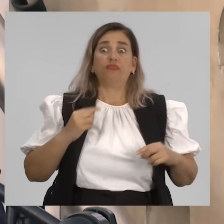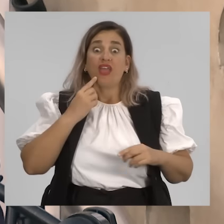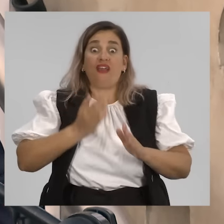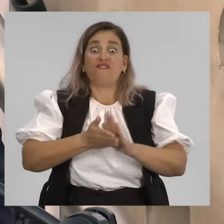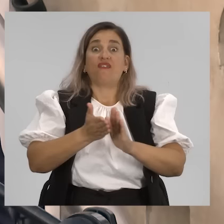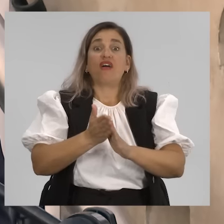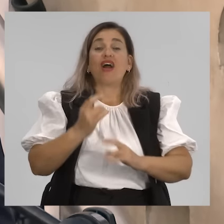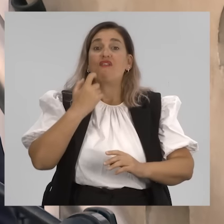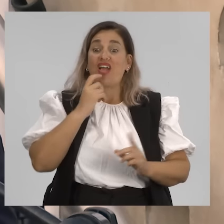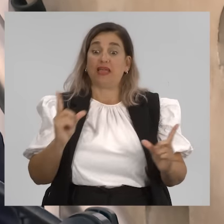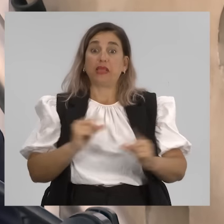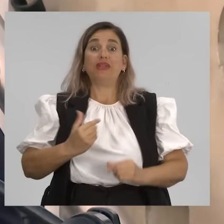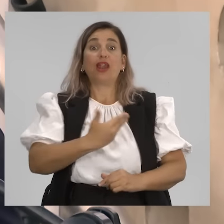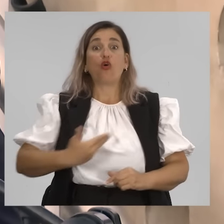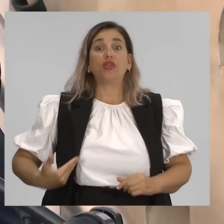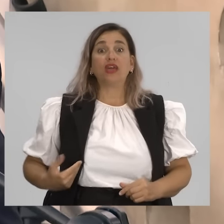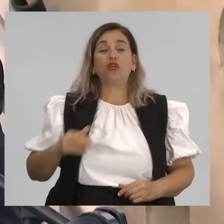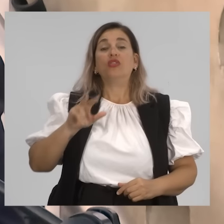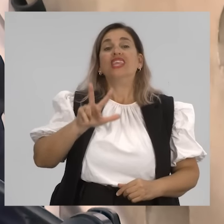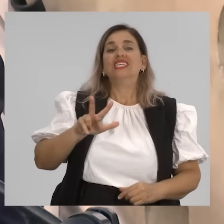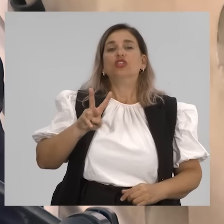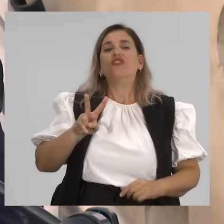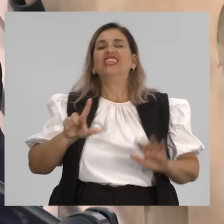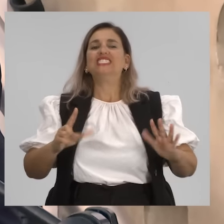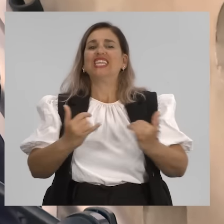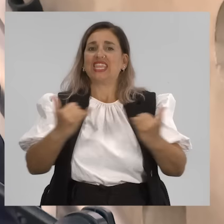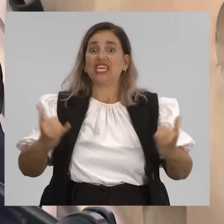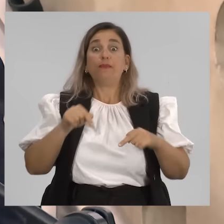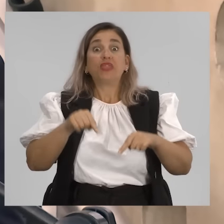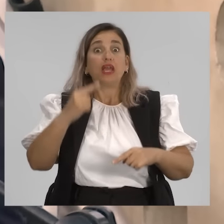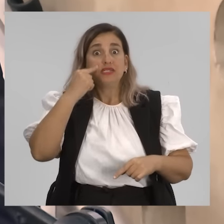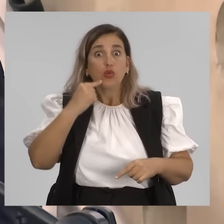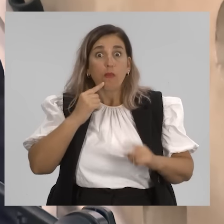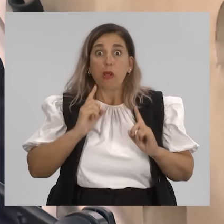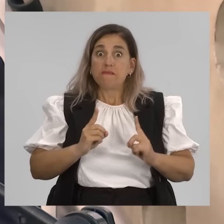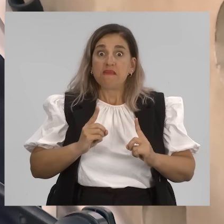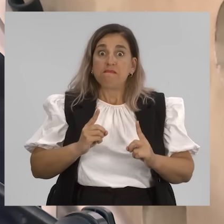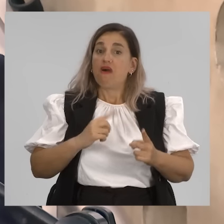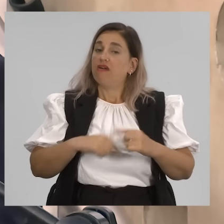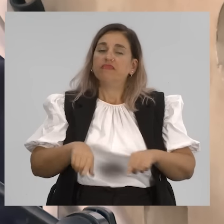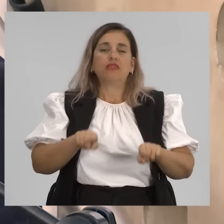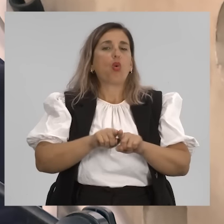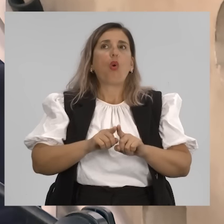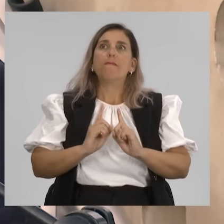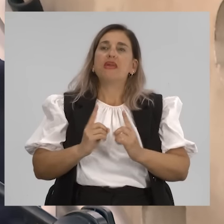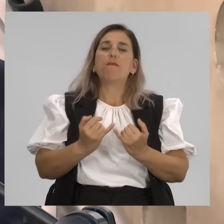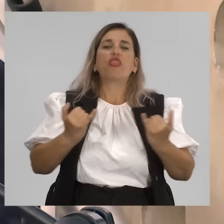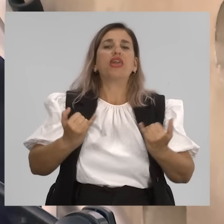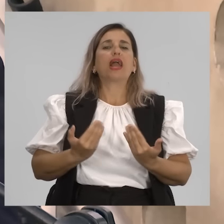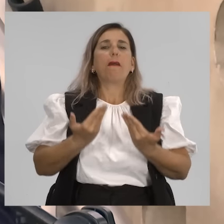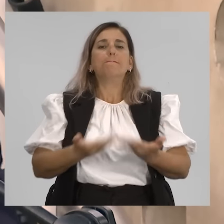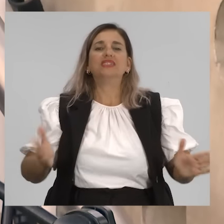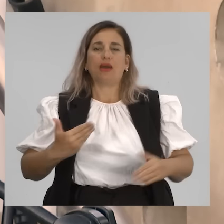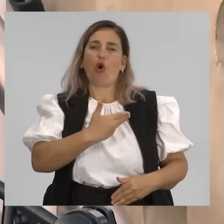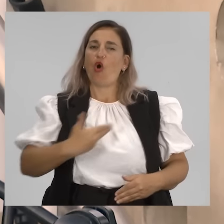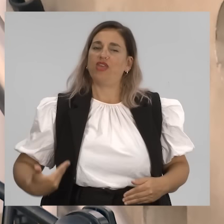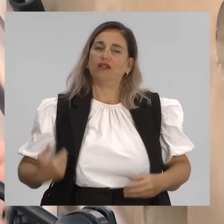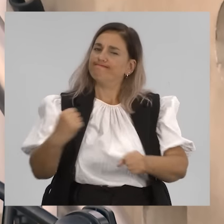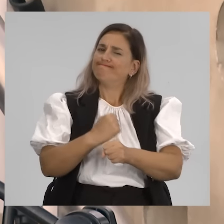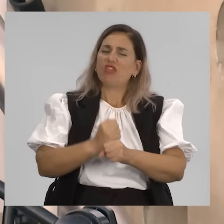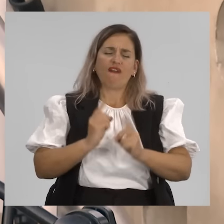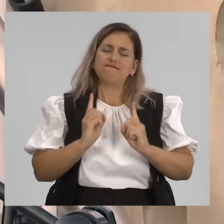Quedan 327 días y el número 327 va a ser igual que el primero. Algunas